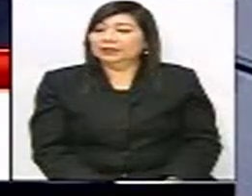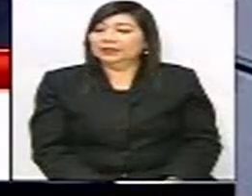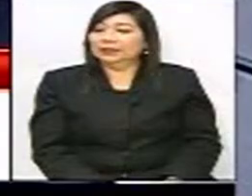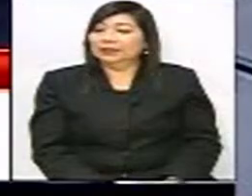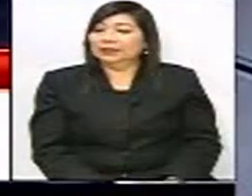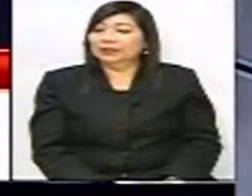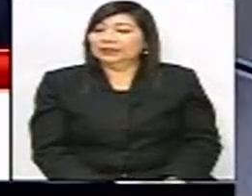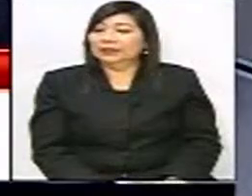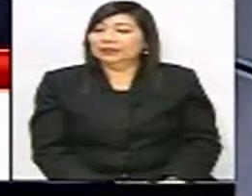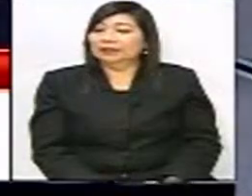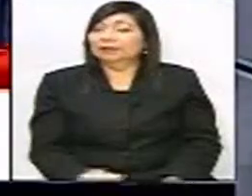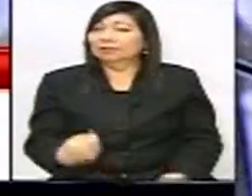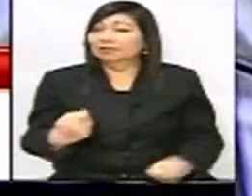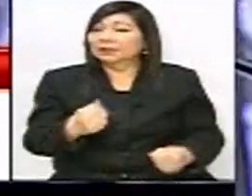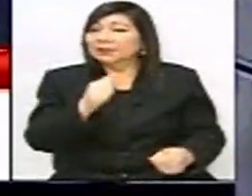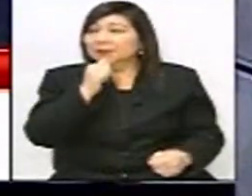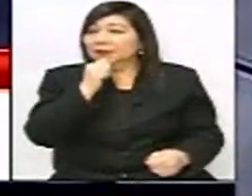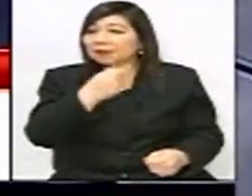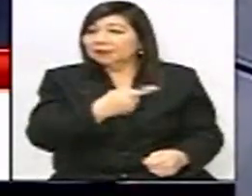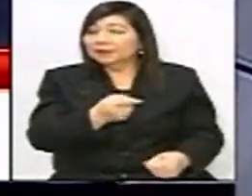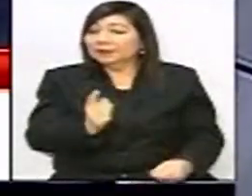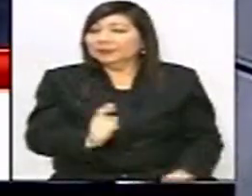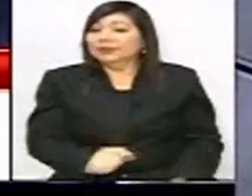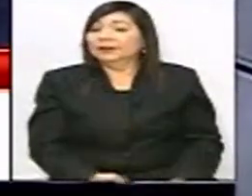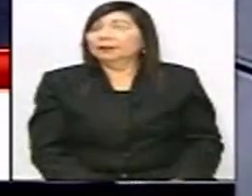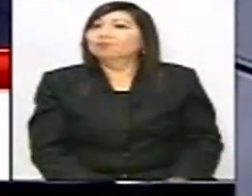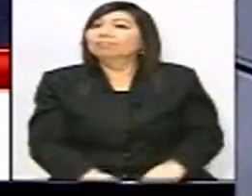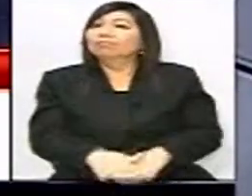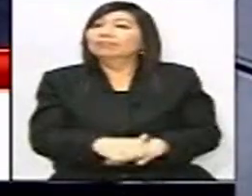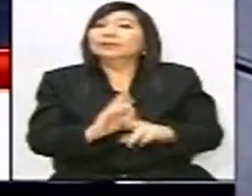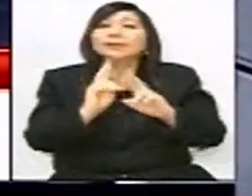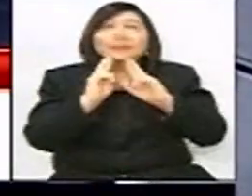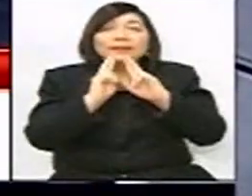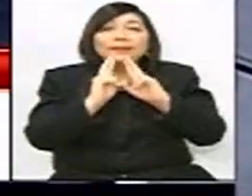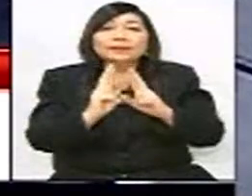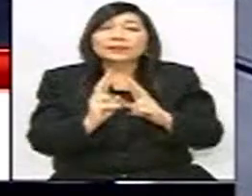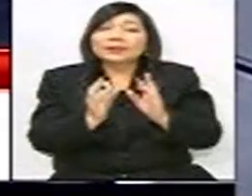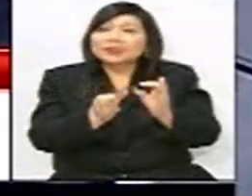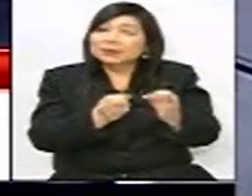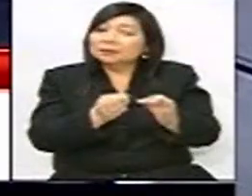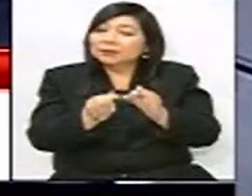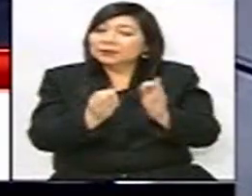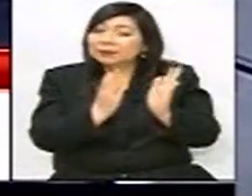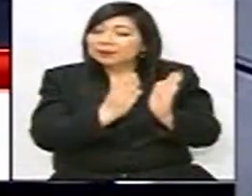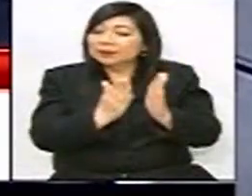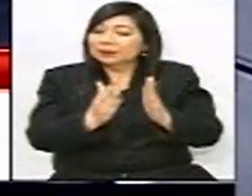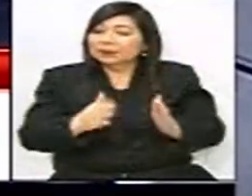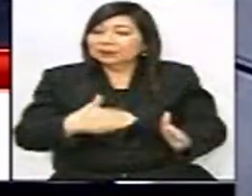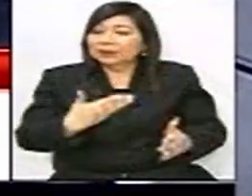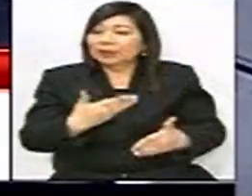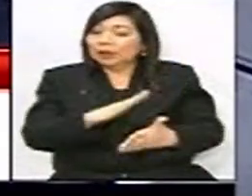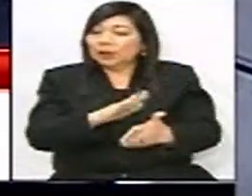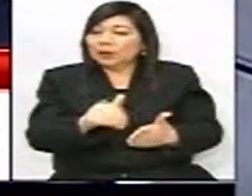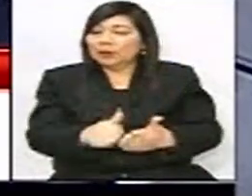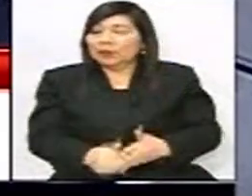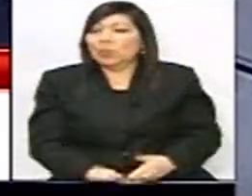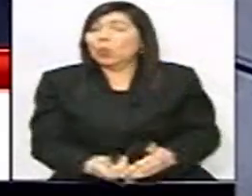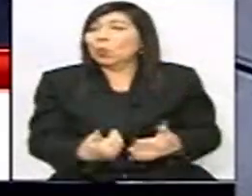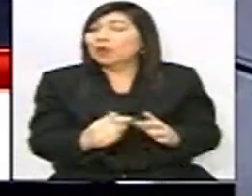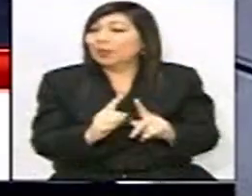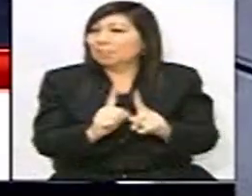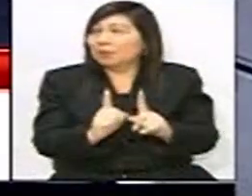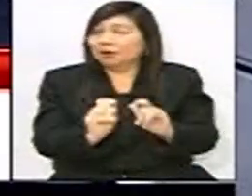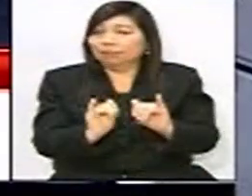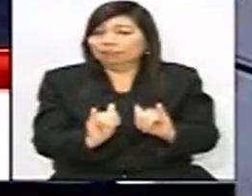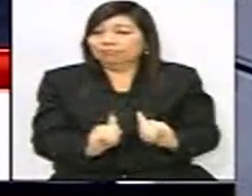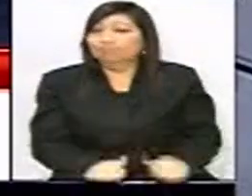gerente de inversión privada, para tratar de responder a detalle en la medida de lo posible y en todo caso cualquier pregunta